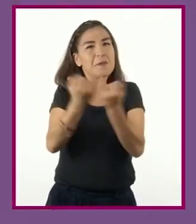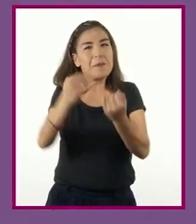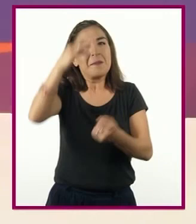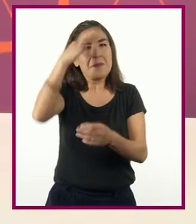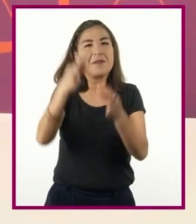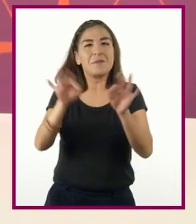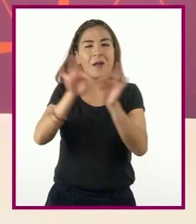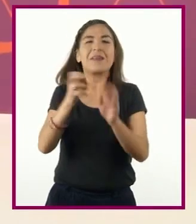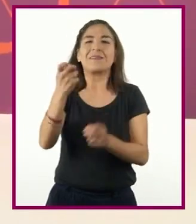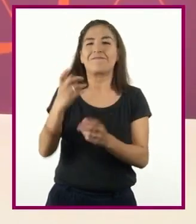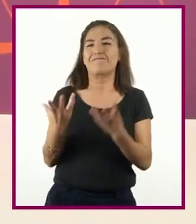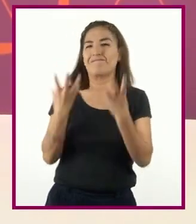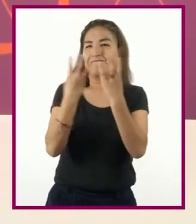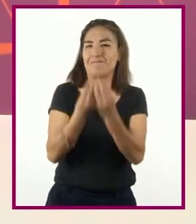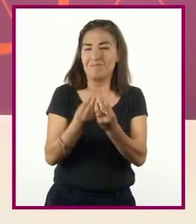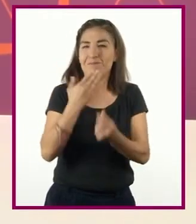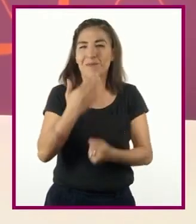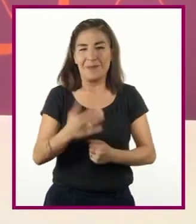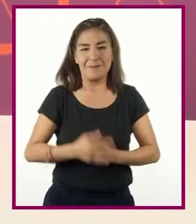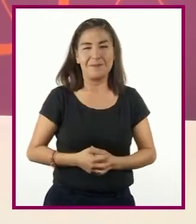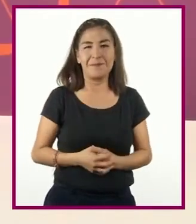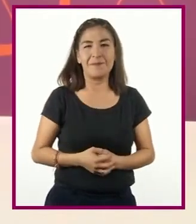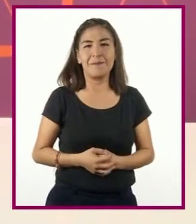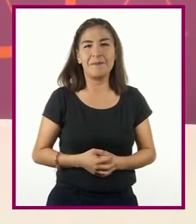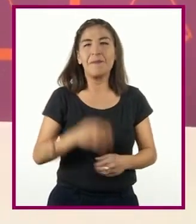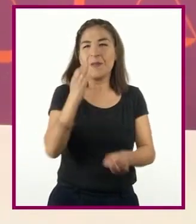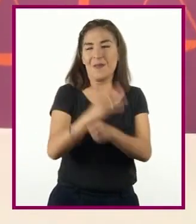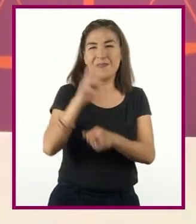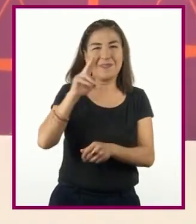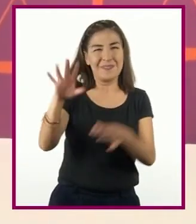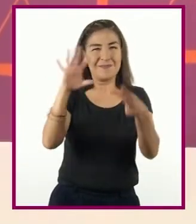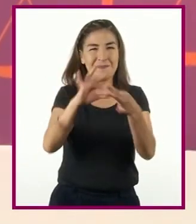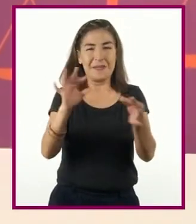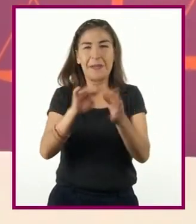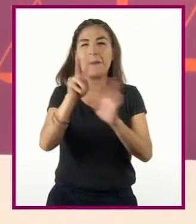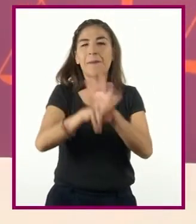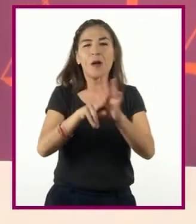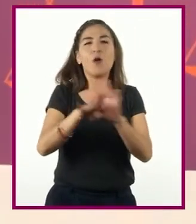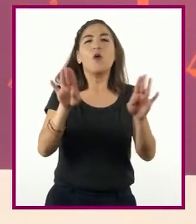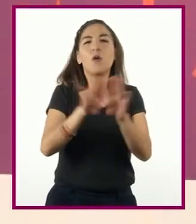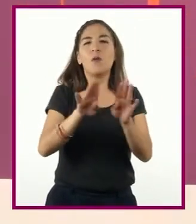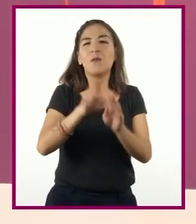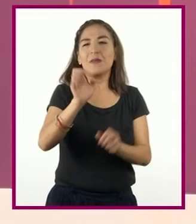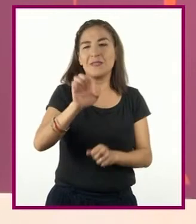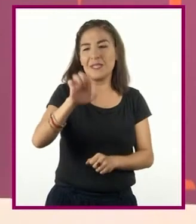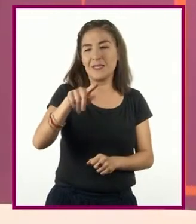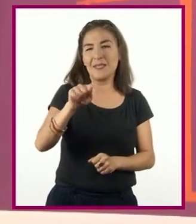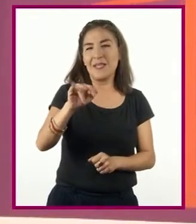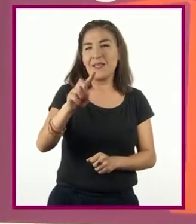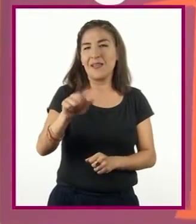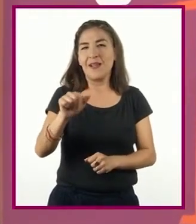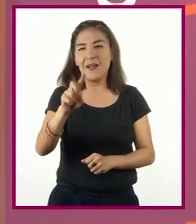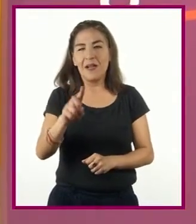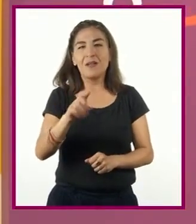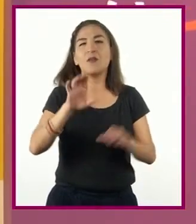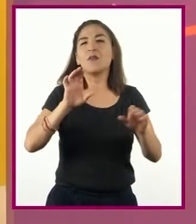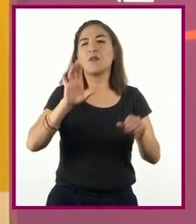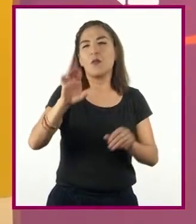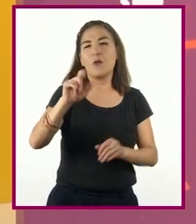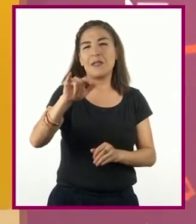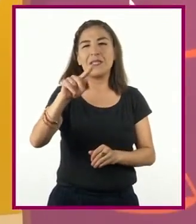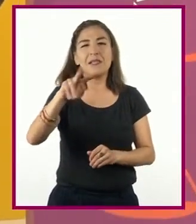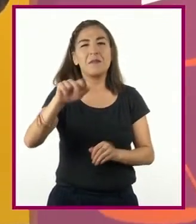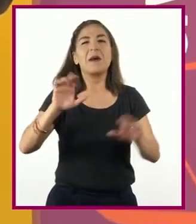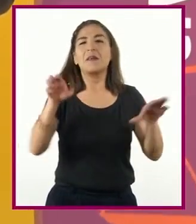demás. Como se explicó en el video, la identidad colectiva es fundamental para sentirse como parte